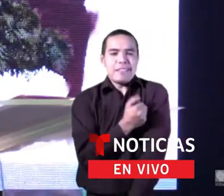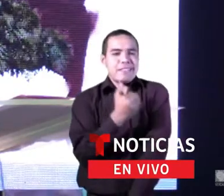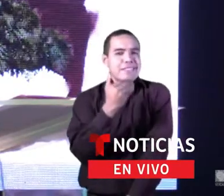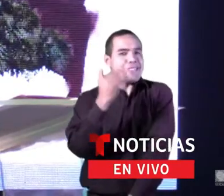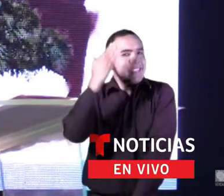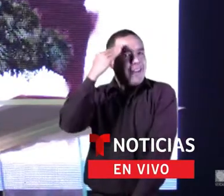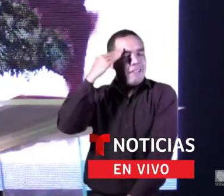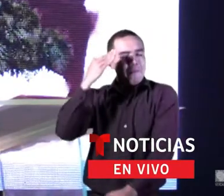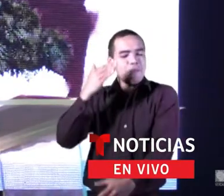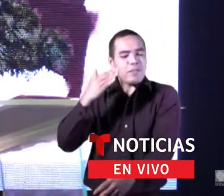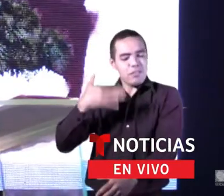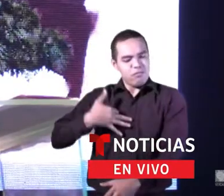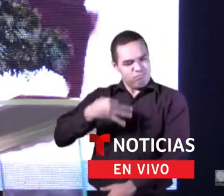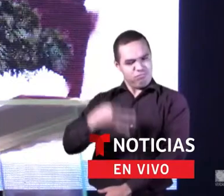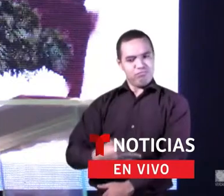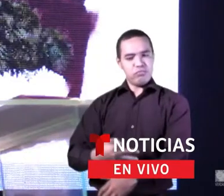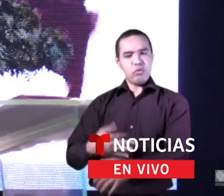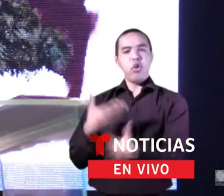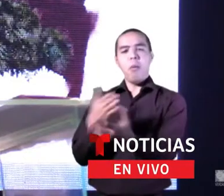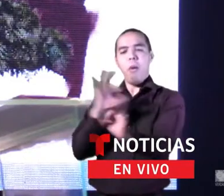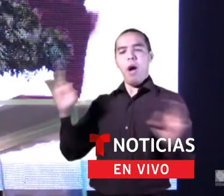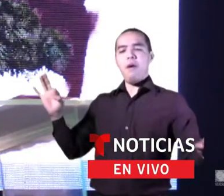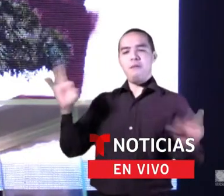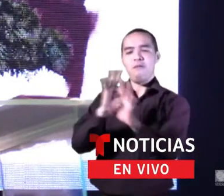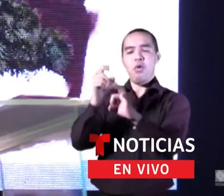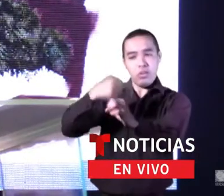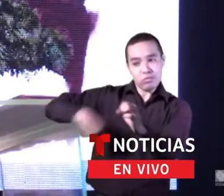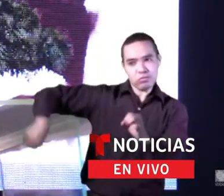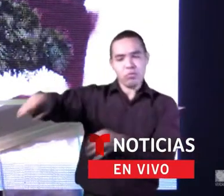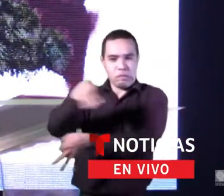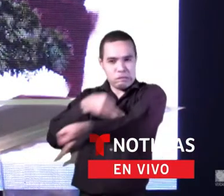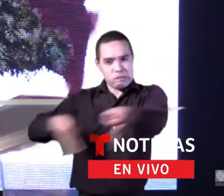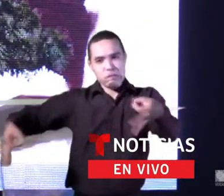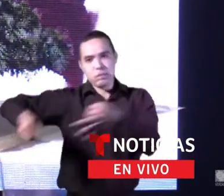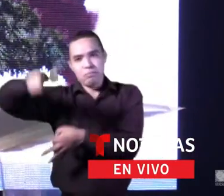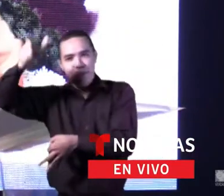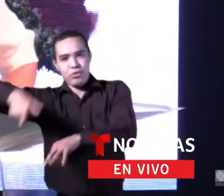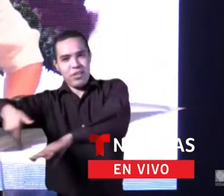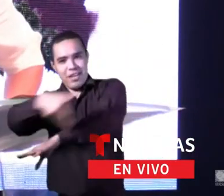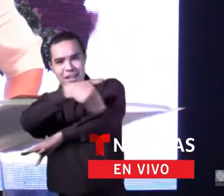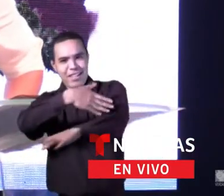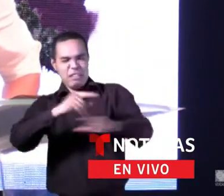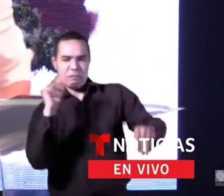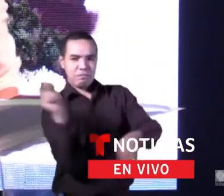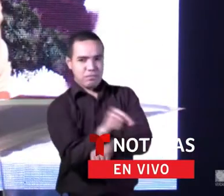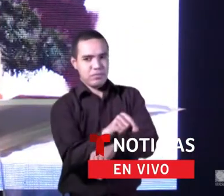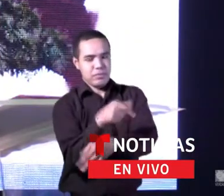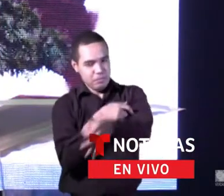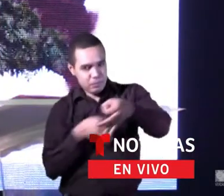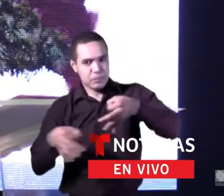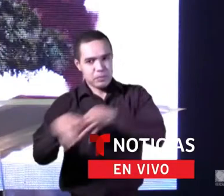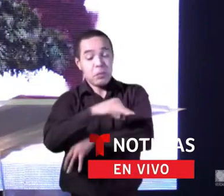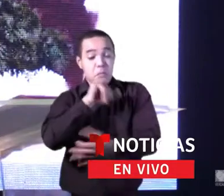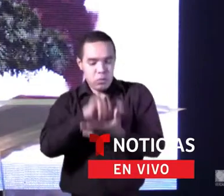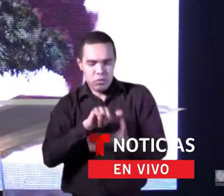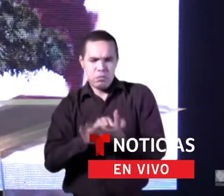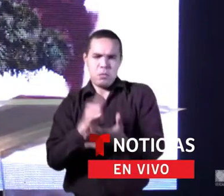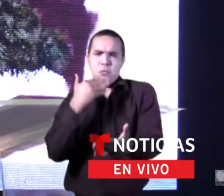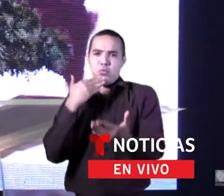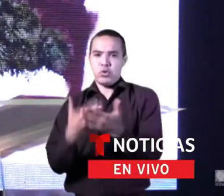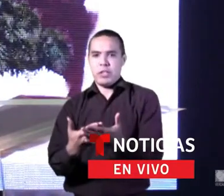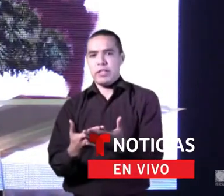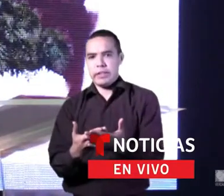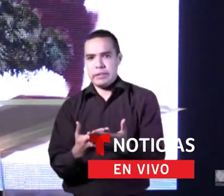de quienes nos lo produjeron por ello quiero agradecerle